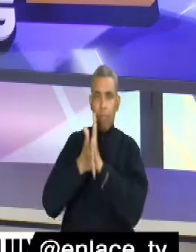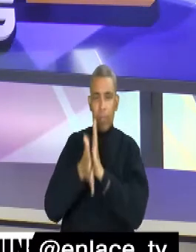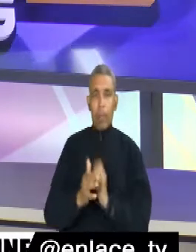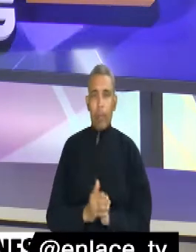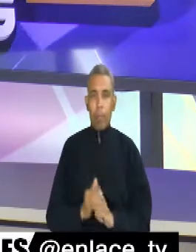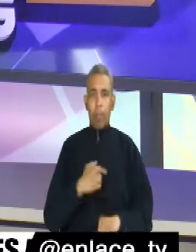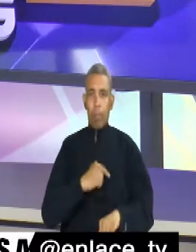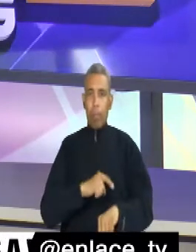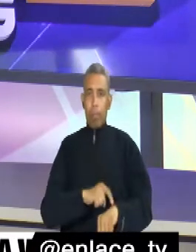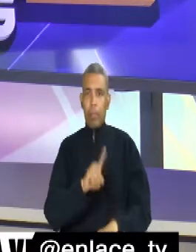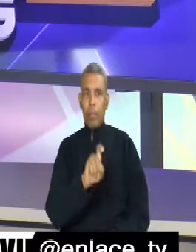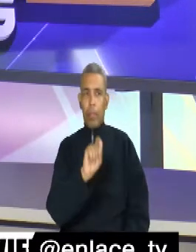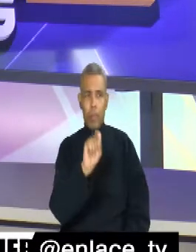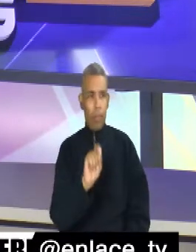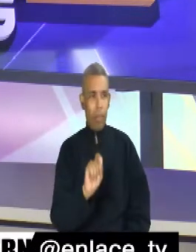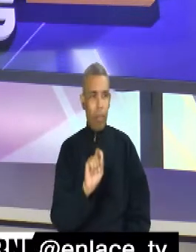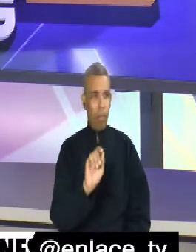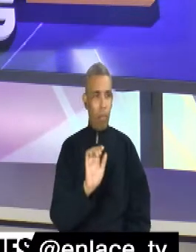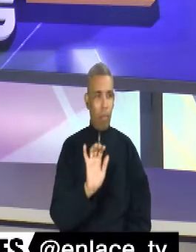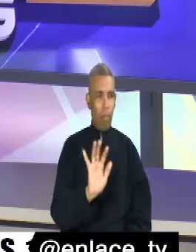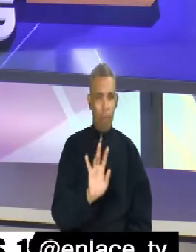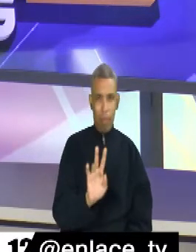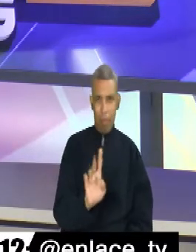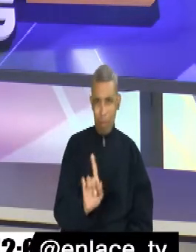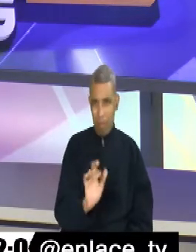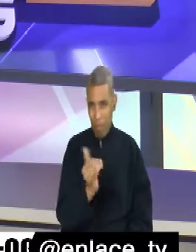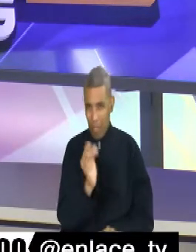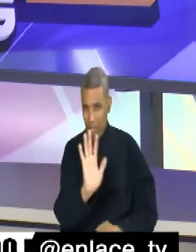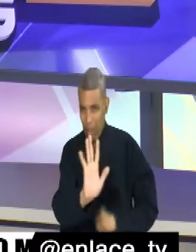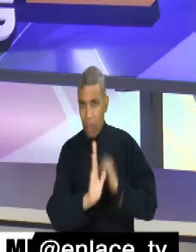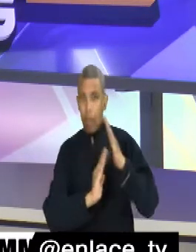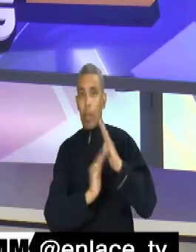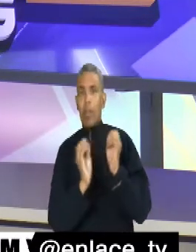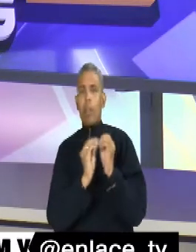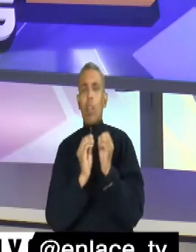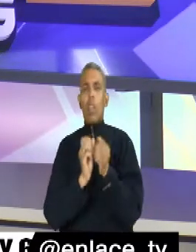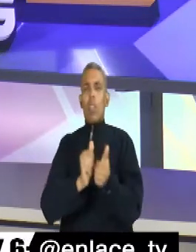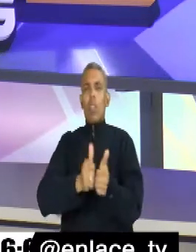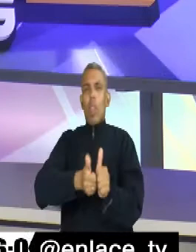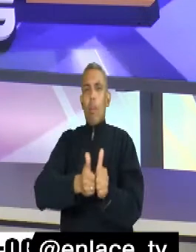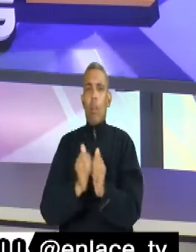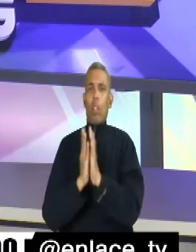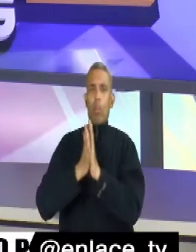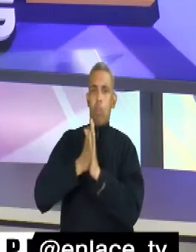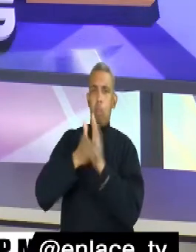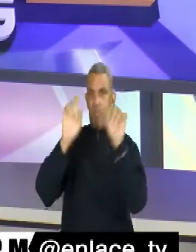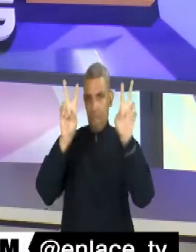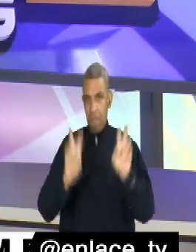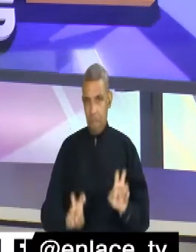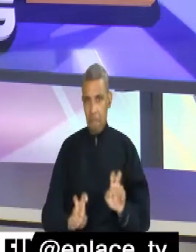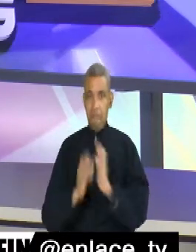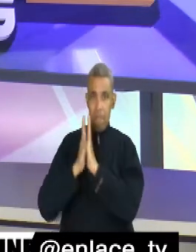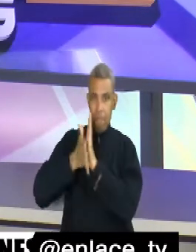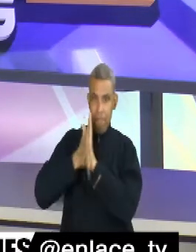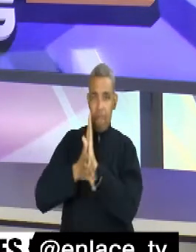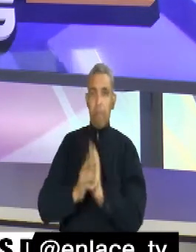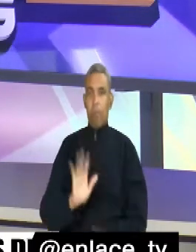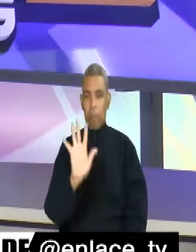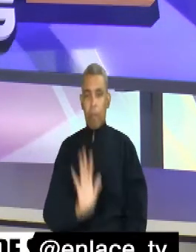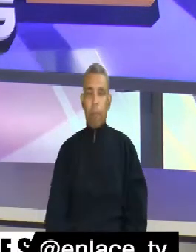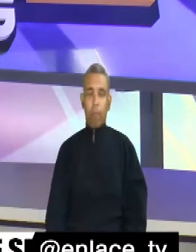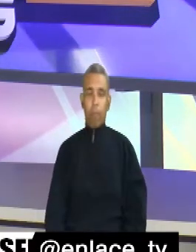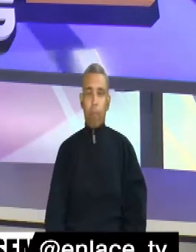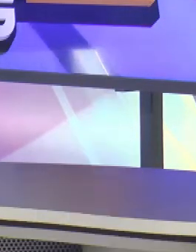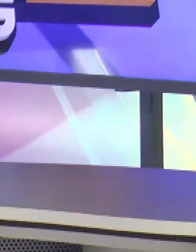6:51 minutos de la tarde, hacemos una segunda pausa aquí en Enlace Noticias. Al regresar, los esperamos con la información deportiva del noticiero que usted quiere